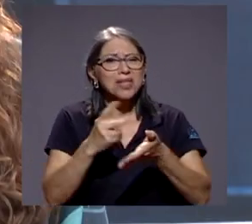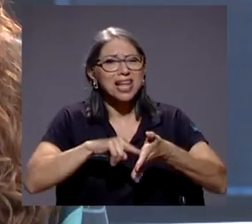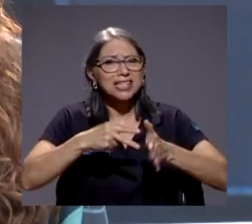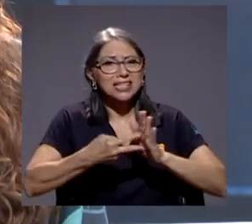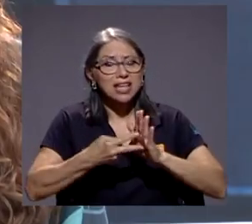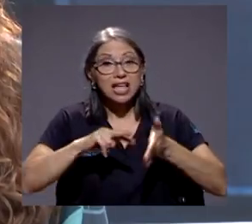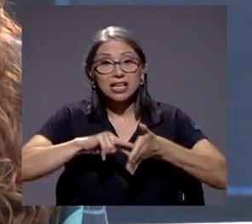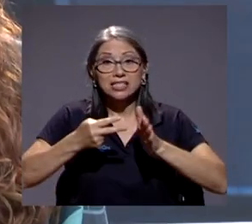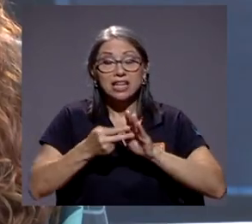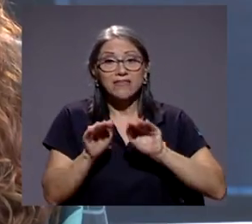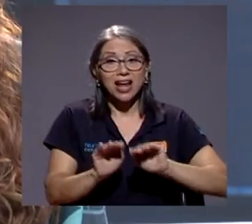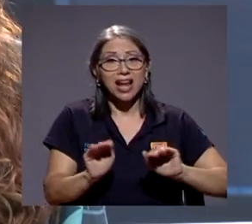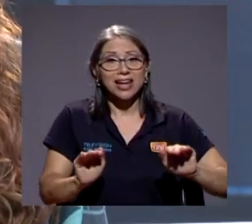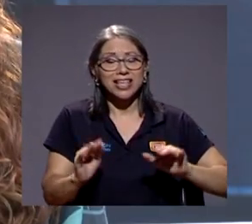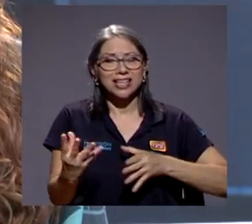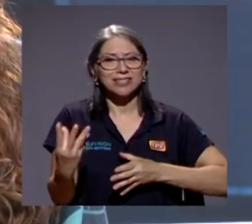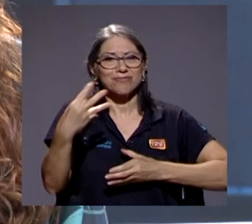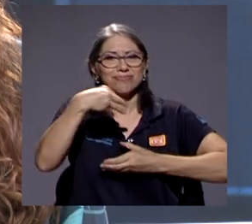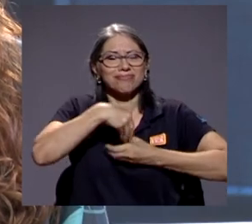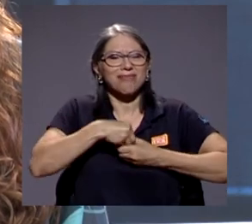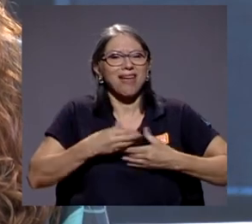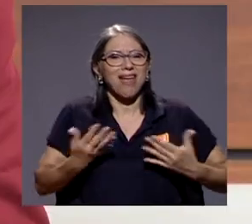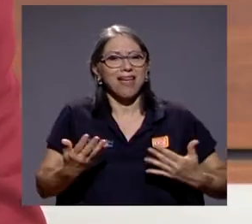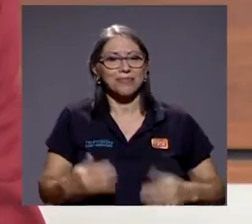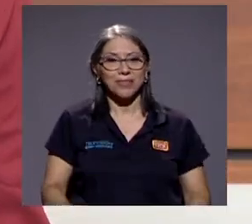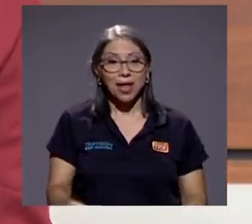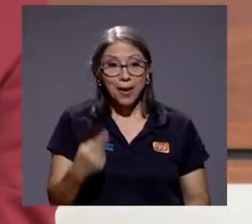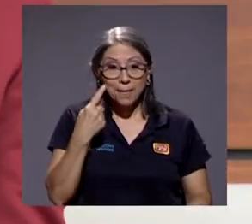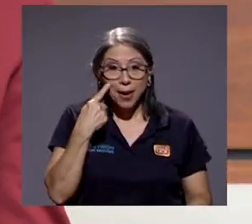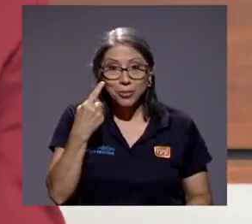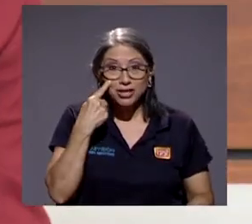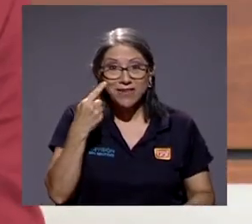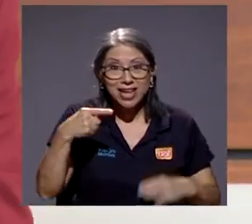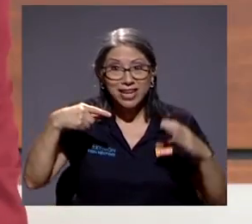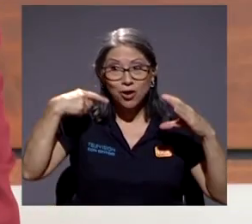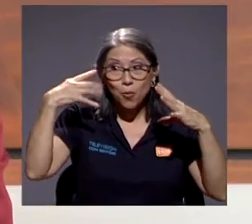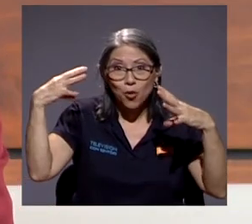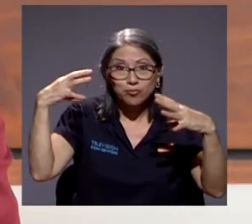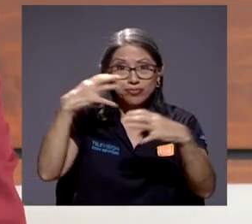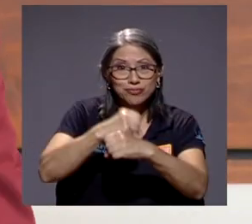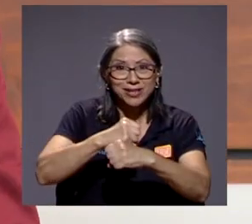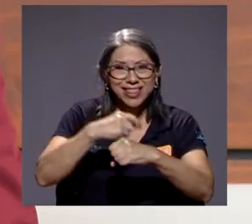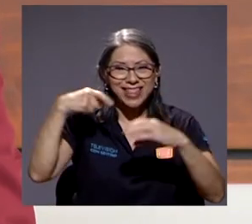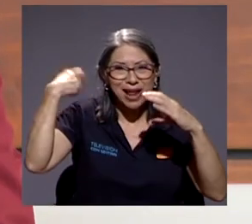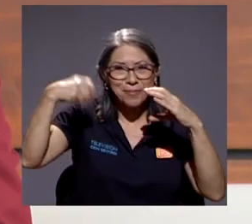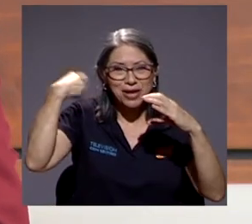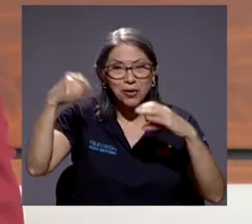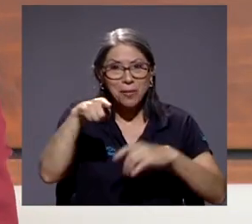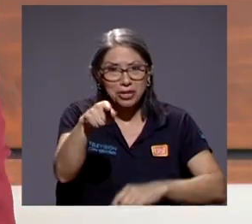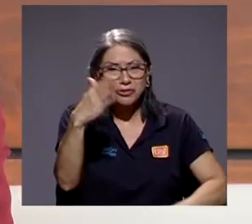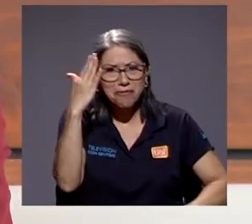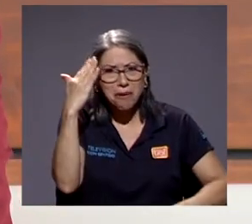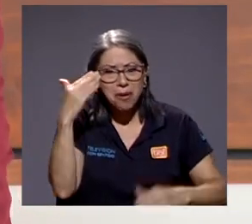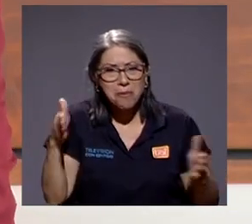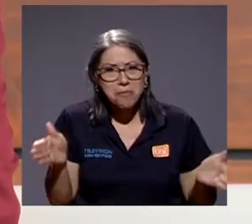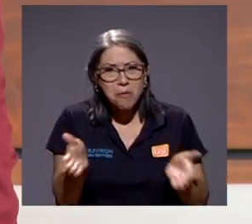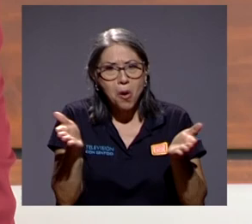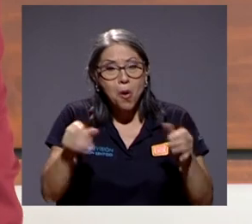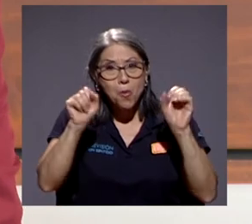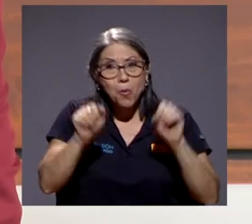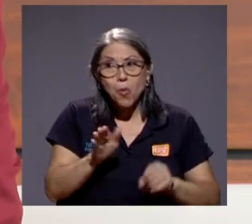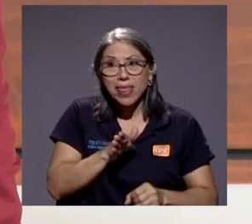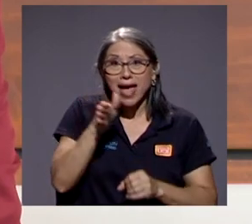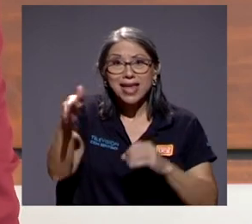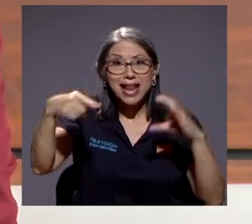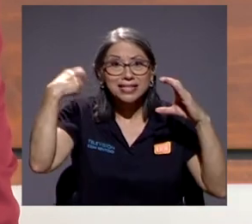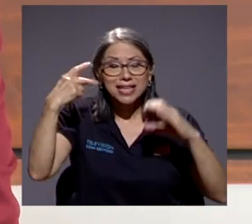de la niñez con nosotros vamos a ver el trailer el adelanto de la película para que se motive la pueda ir a ver al